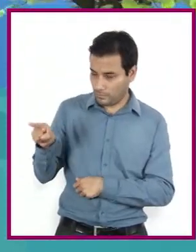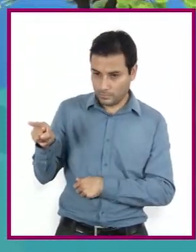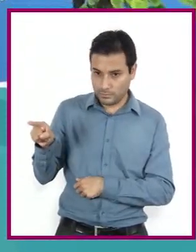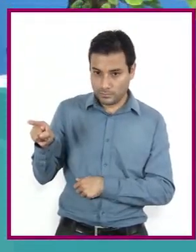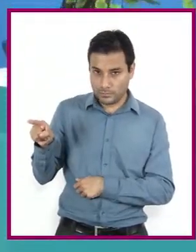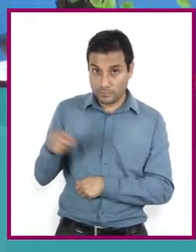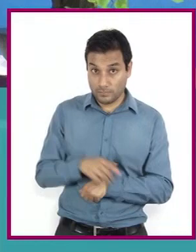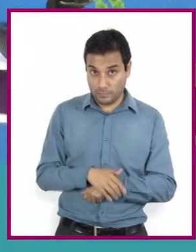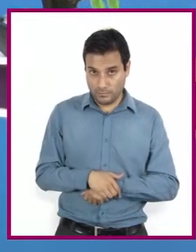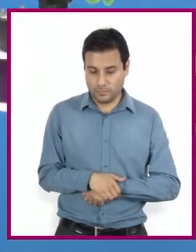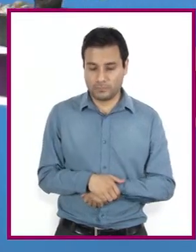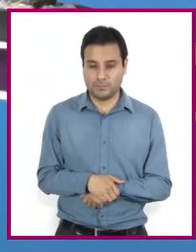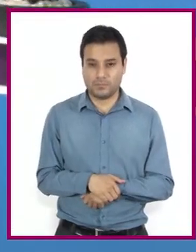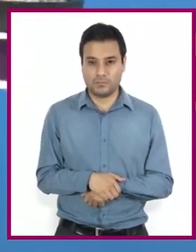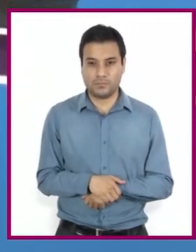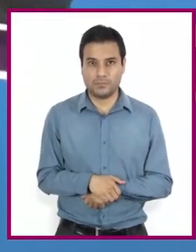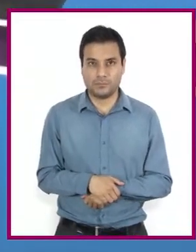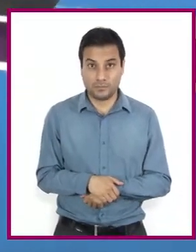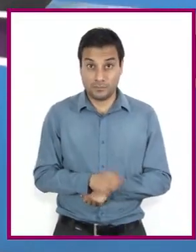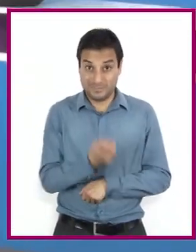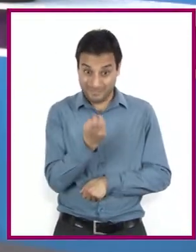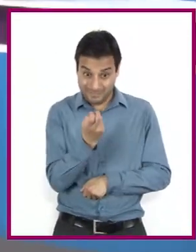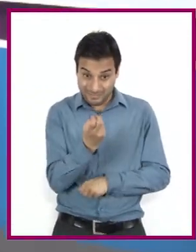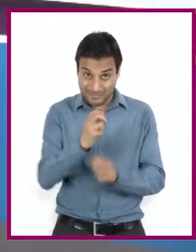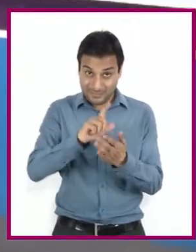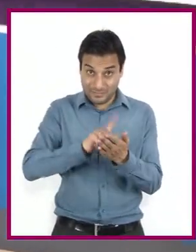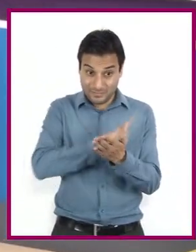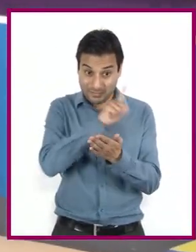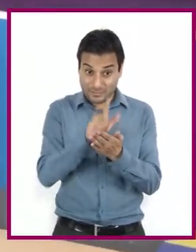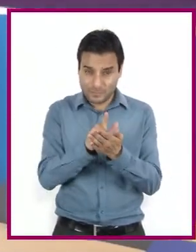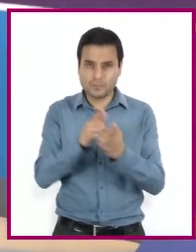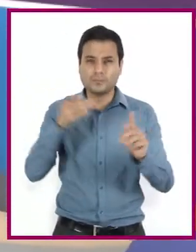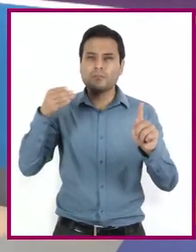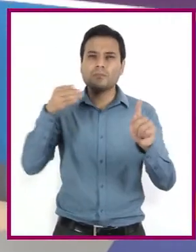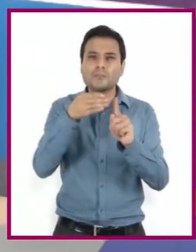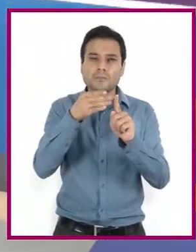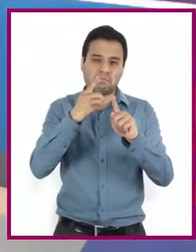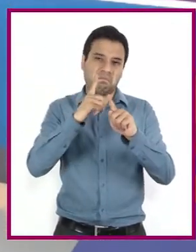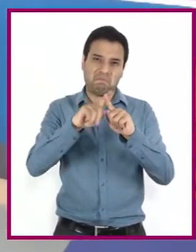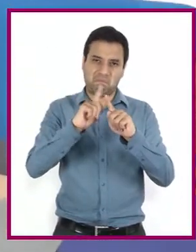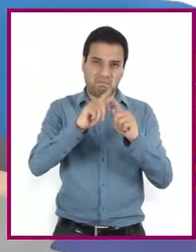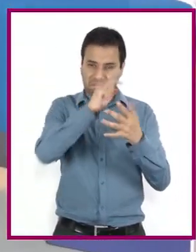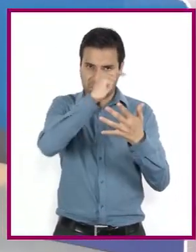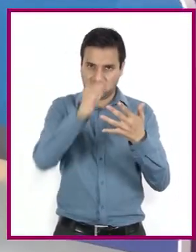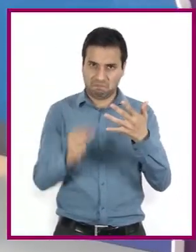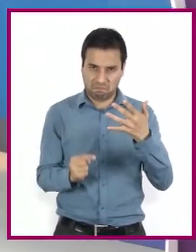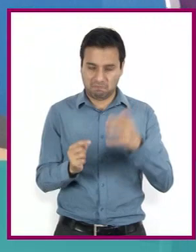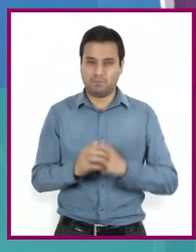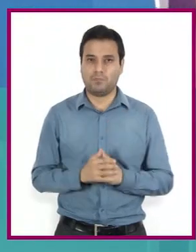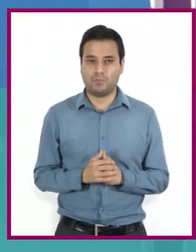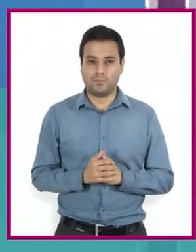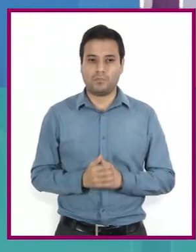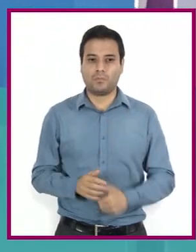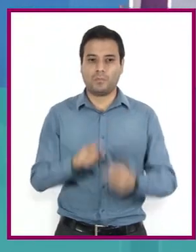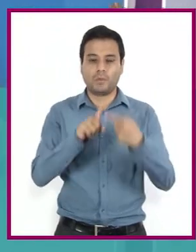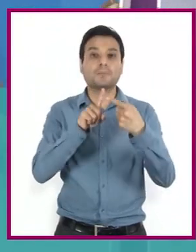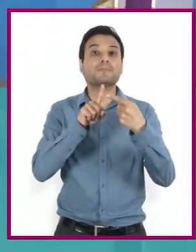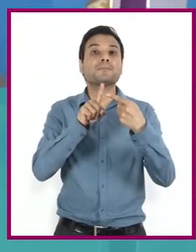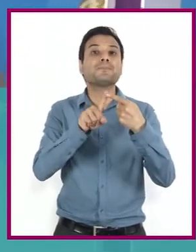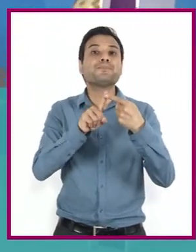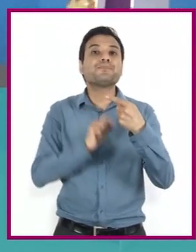Procesos Electorales. Esta ley tuvo diferentes objetivos, siendo los más importantes: 1.